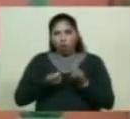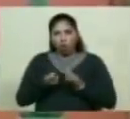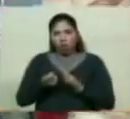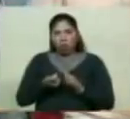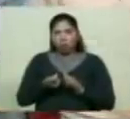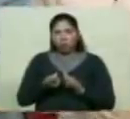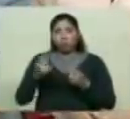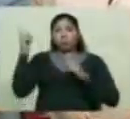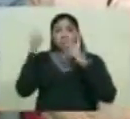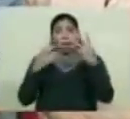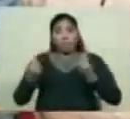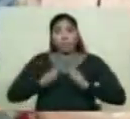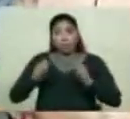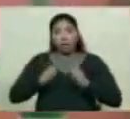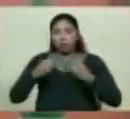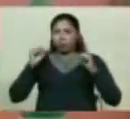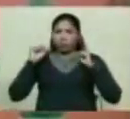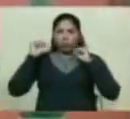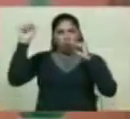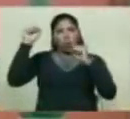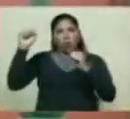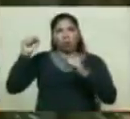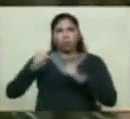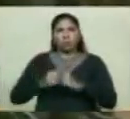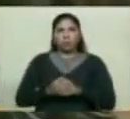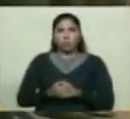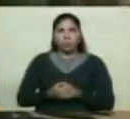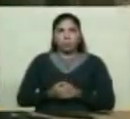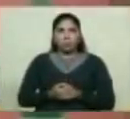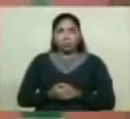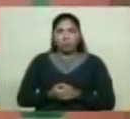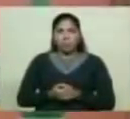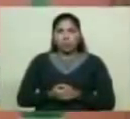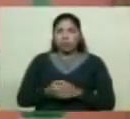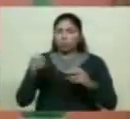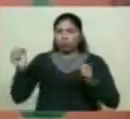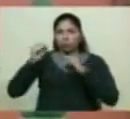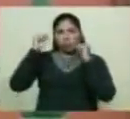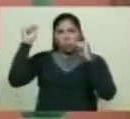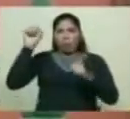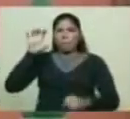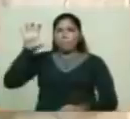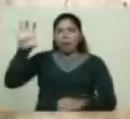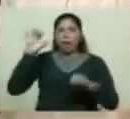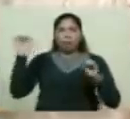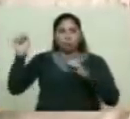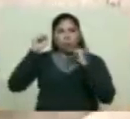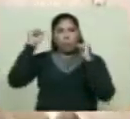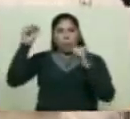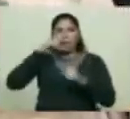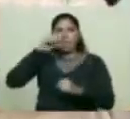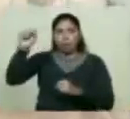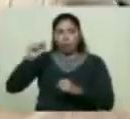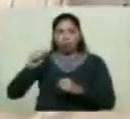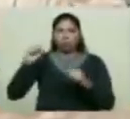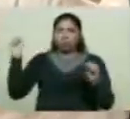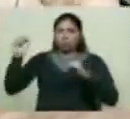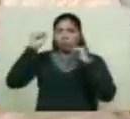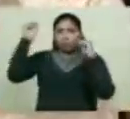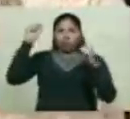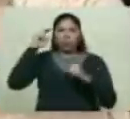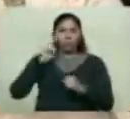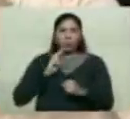vive quería madura quería la patria quería bolívar